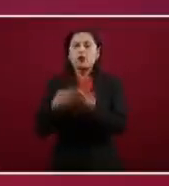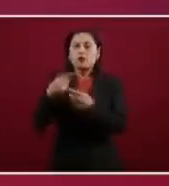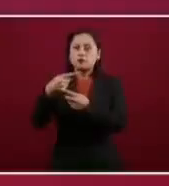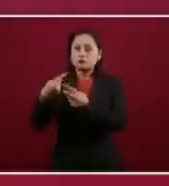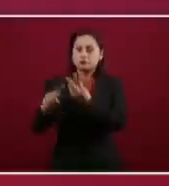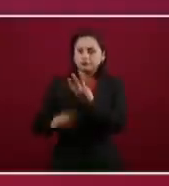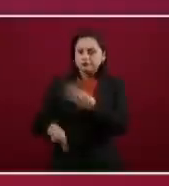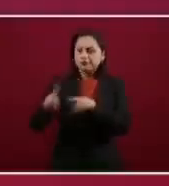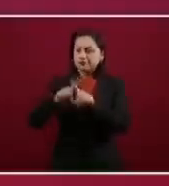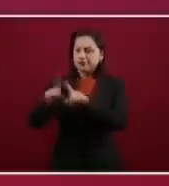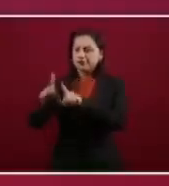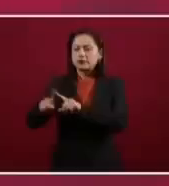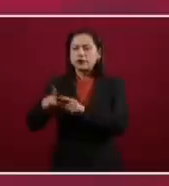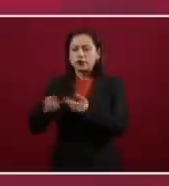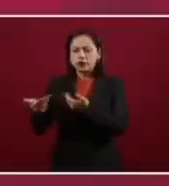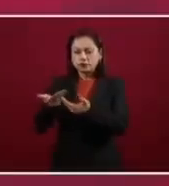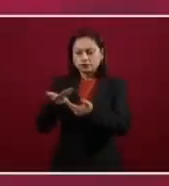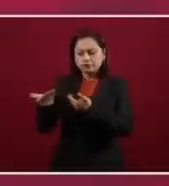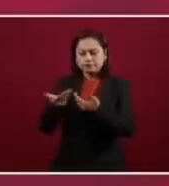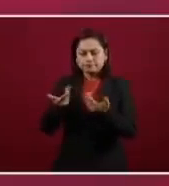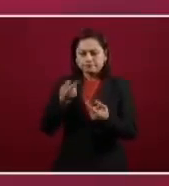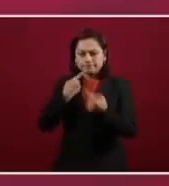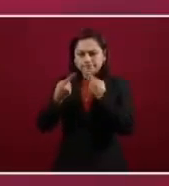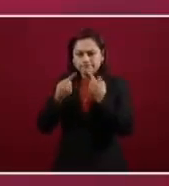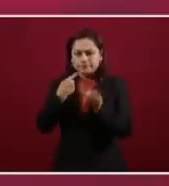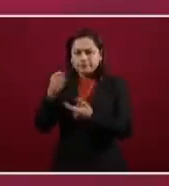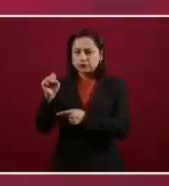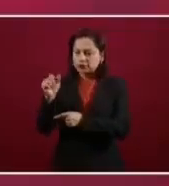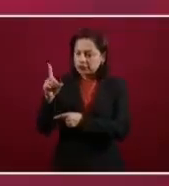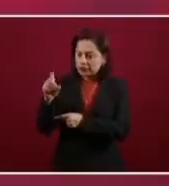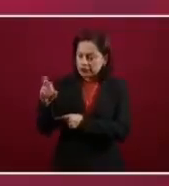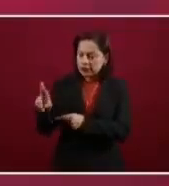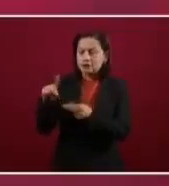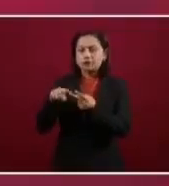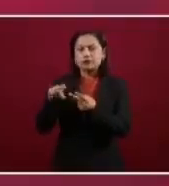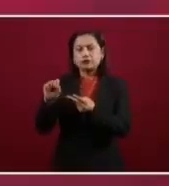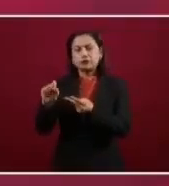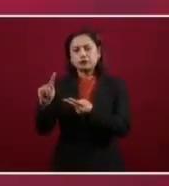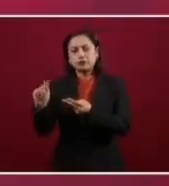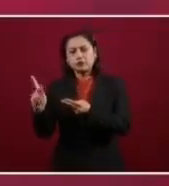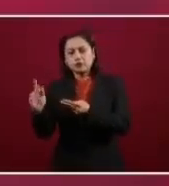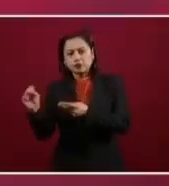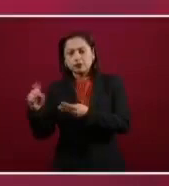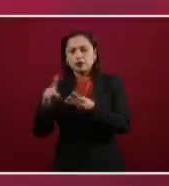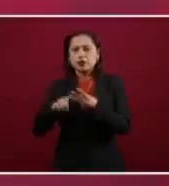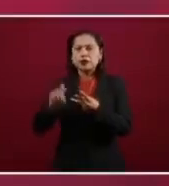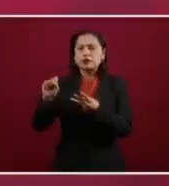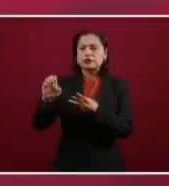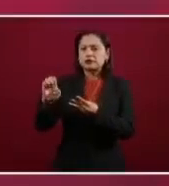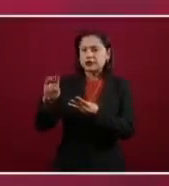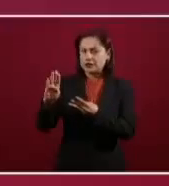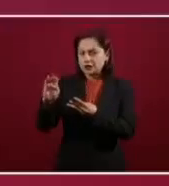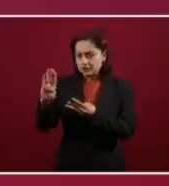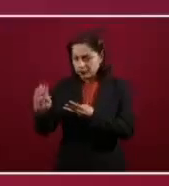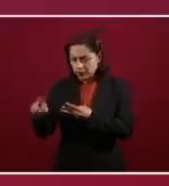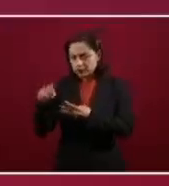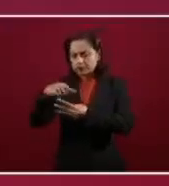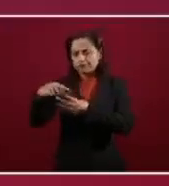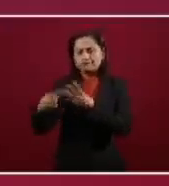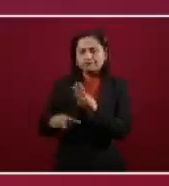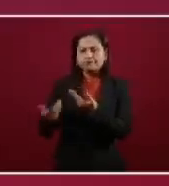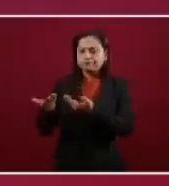construyendo y hemos estado colaborando con saber con la secretaria del trabajo con la secretaria del bienestar y lo vamos a seguir haciendo